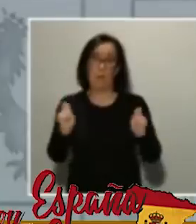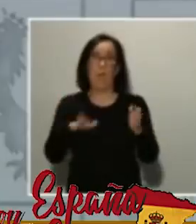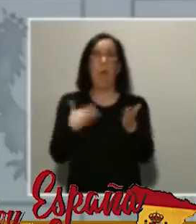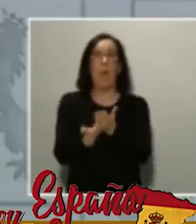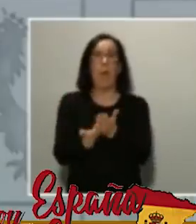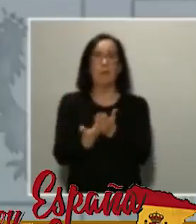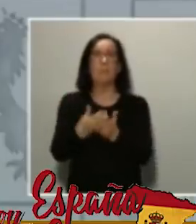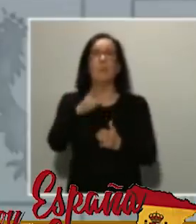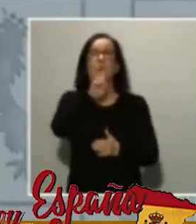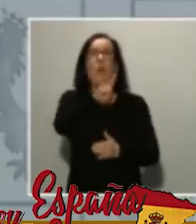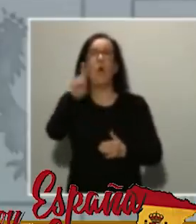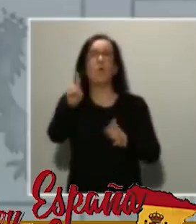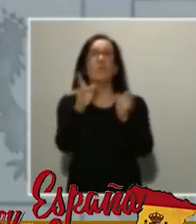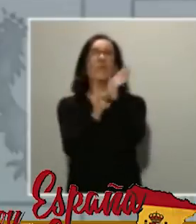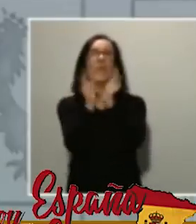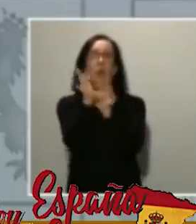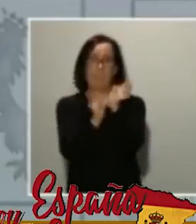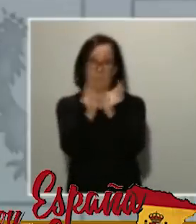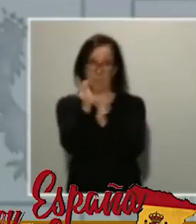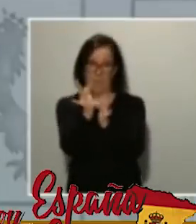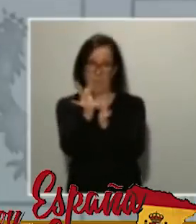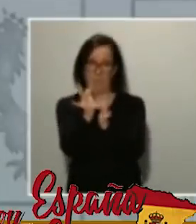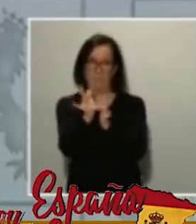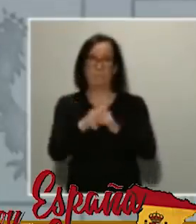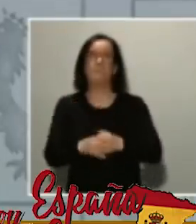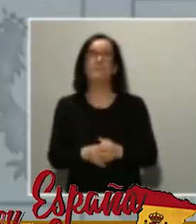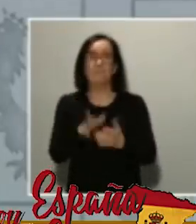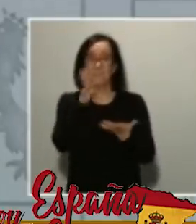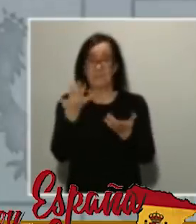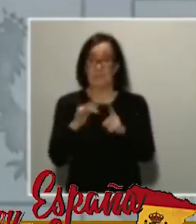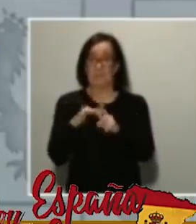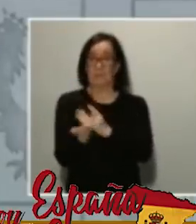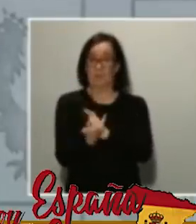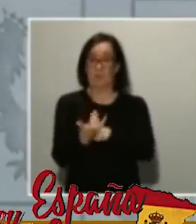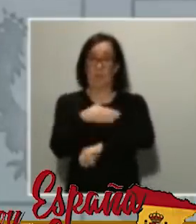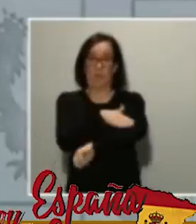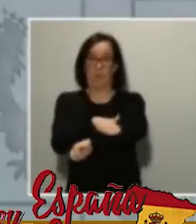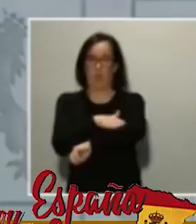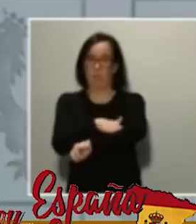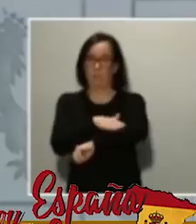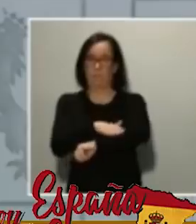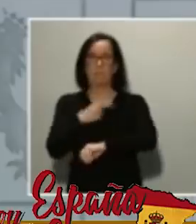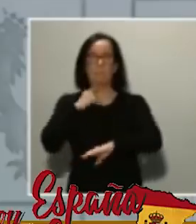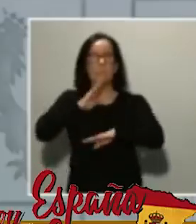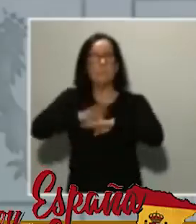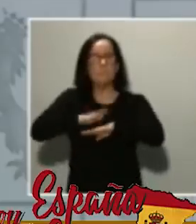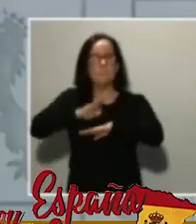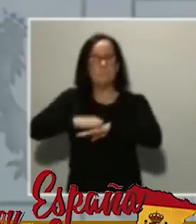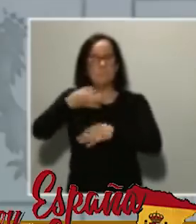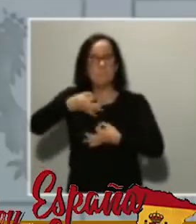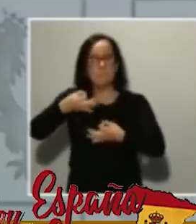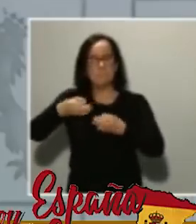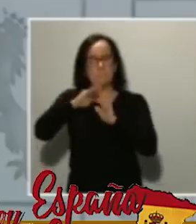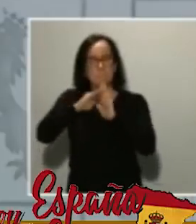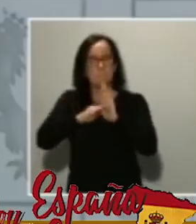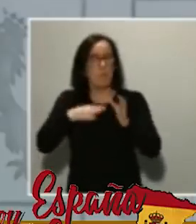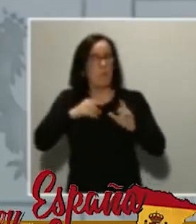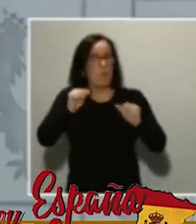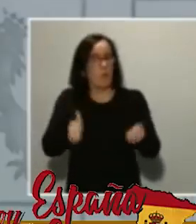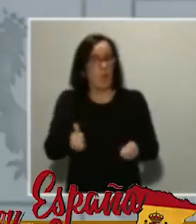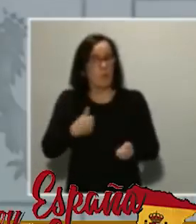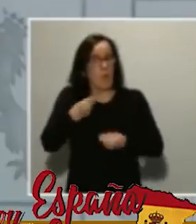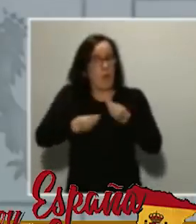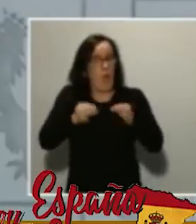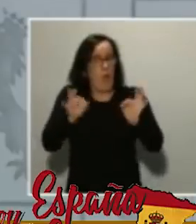y que ayer nos tuvo hora y media sin decirnos que iba a proponer el estado de alarma, la